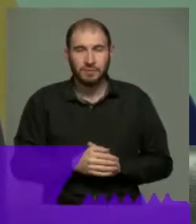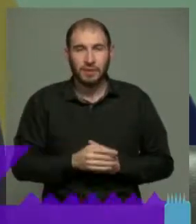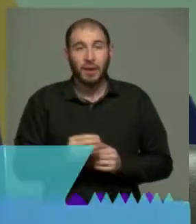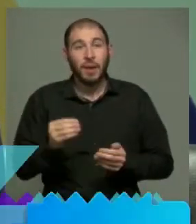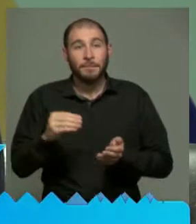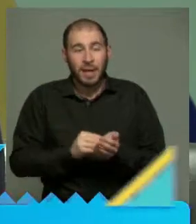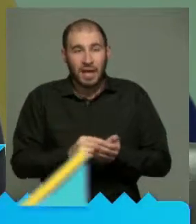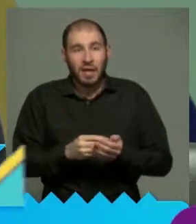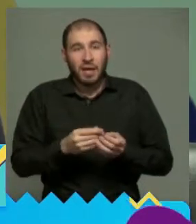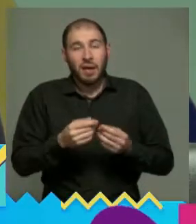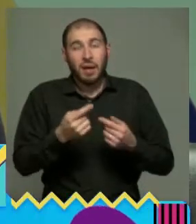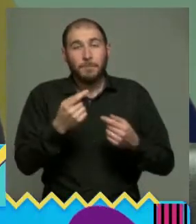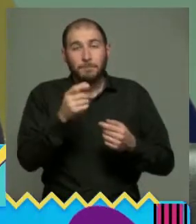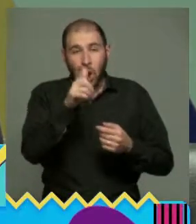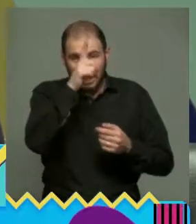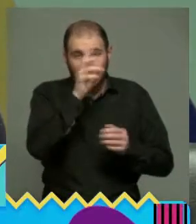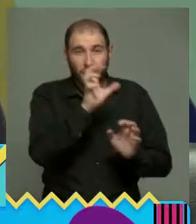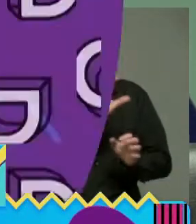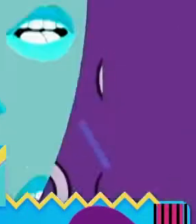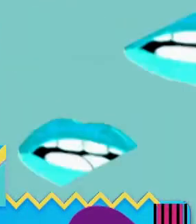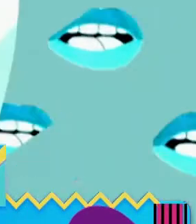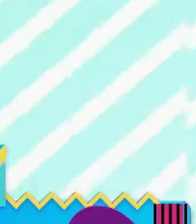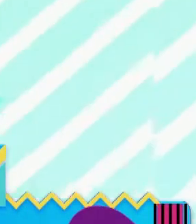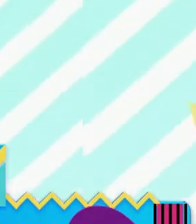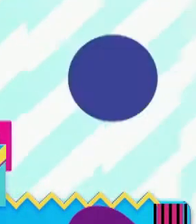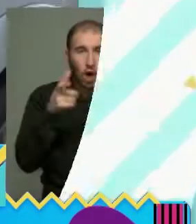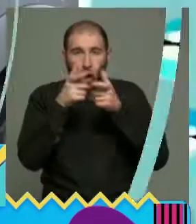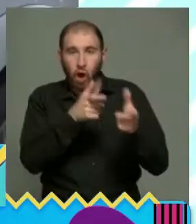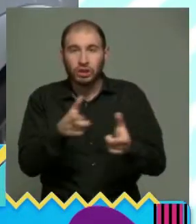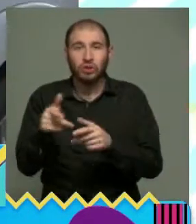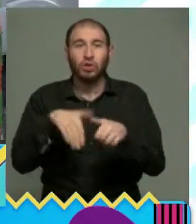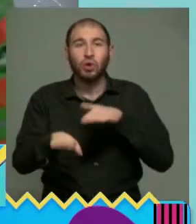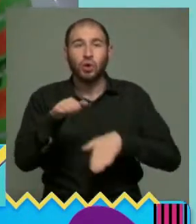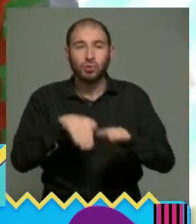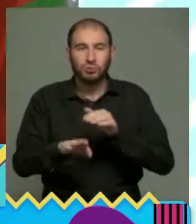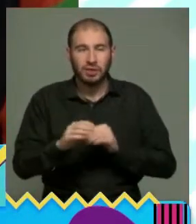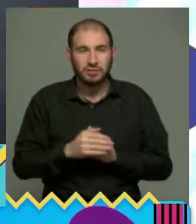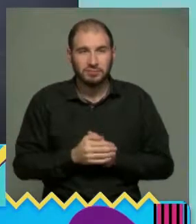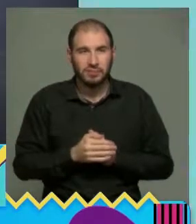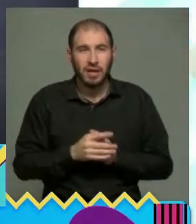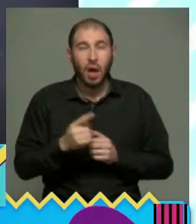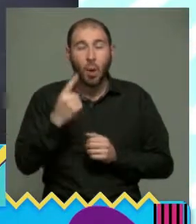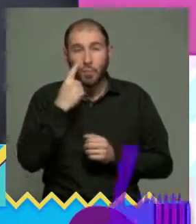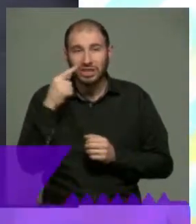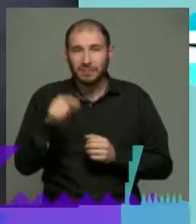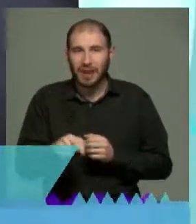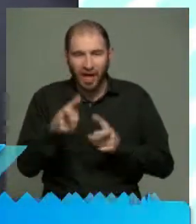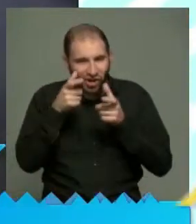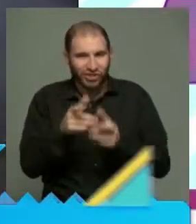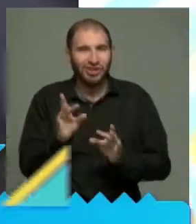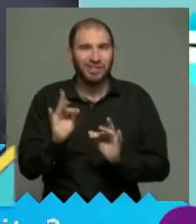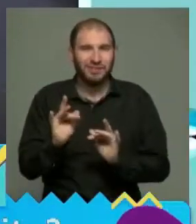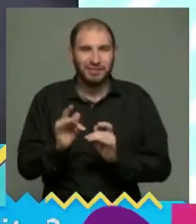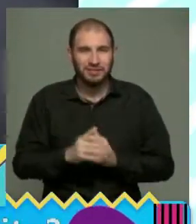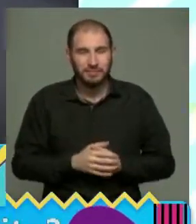podría destinar los recursos de la Policía Provincial al control de las rutas, en la cual los municipios sería muy difícil que pudieran controlar.